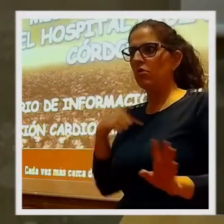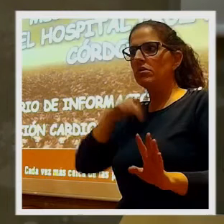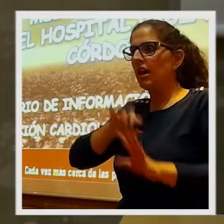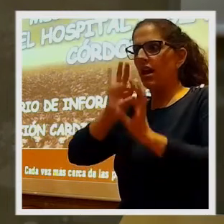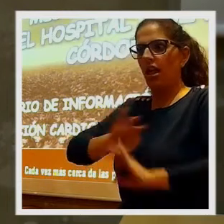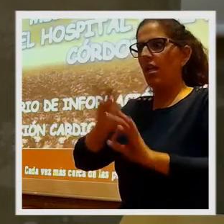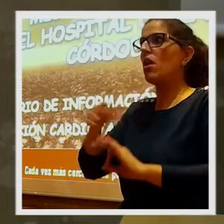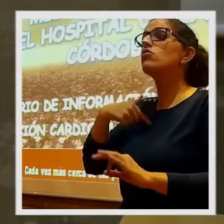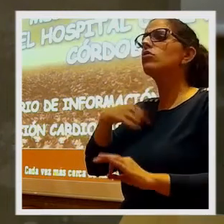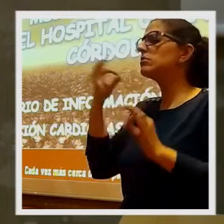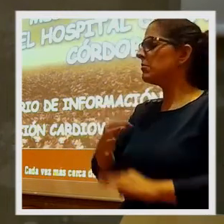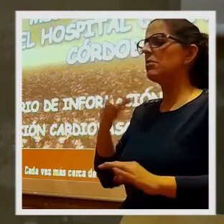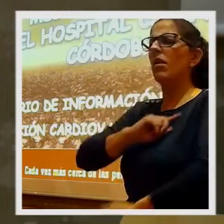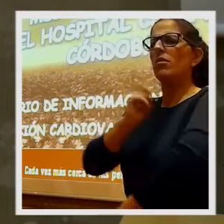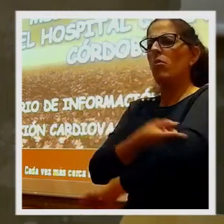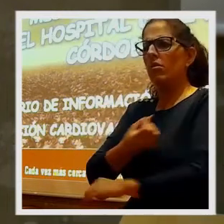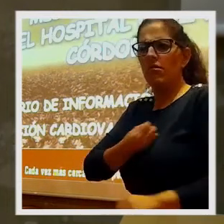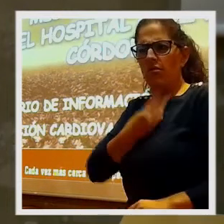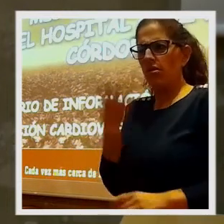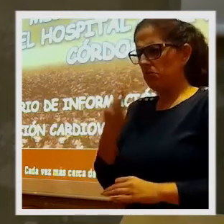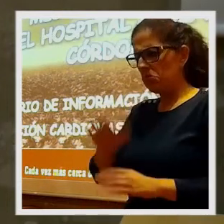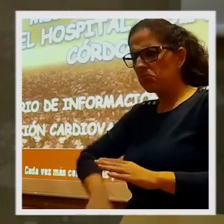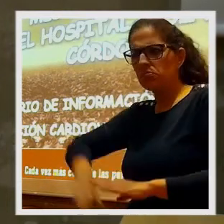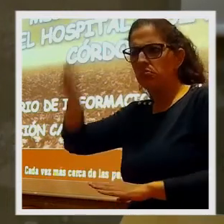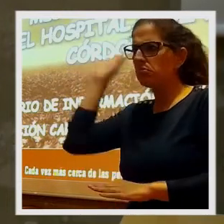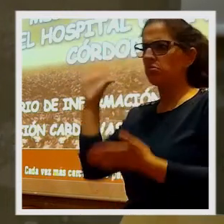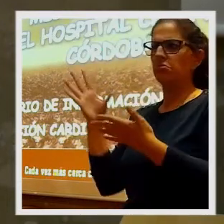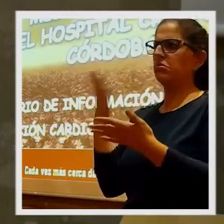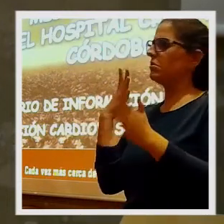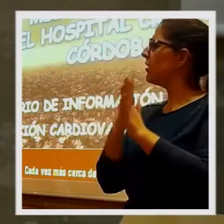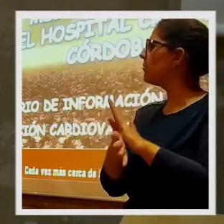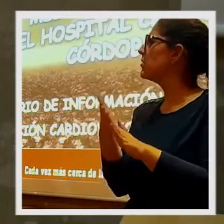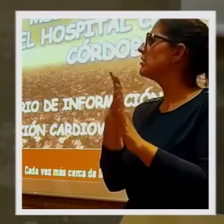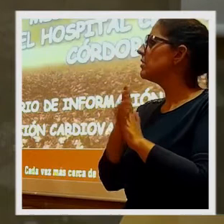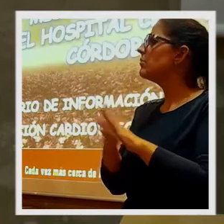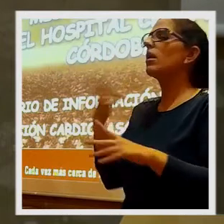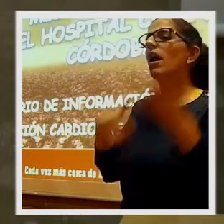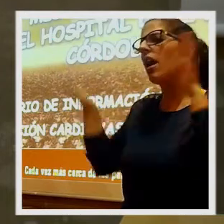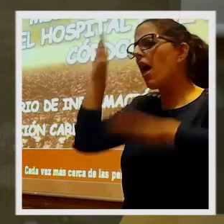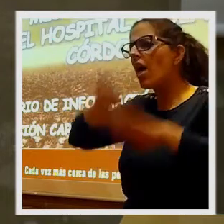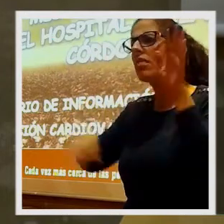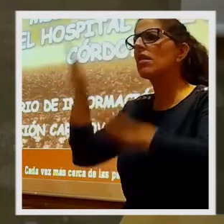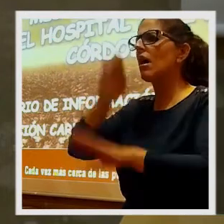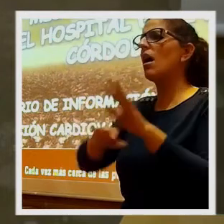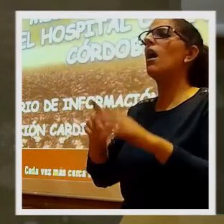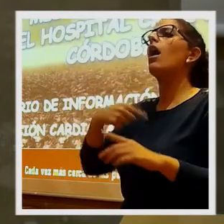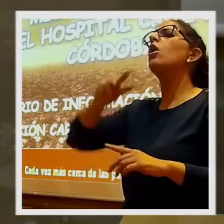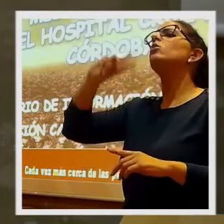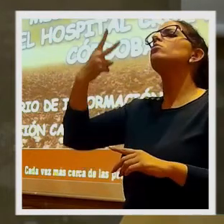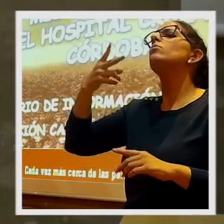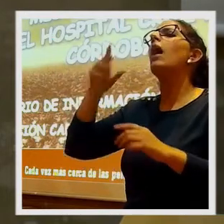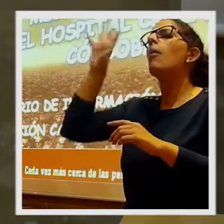he practicado mucho deporte, habitualmente, vamos, desde pequeño nadaba, fui subcampeón de Córdoba de